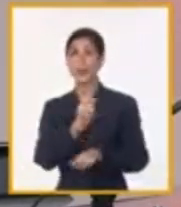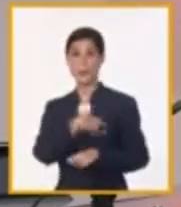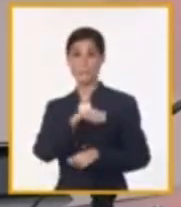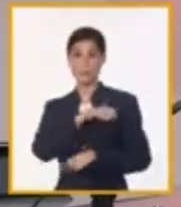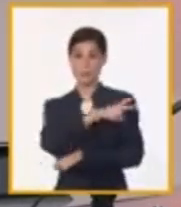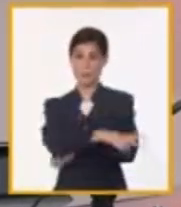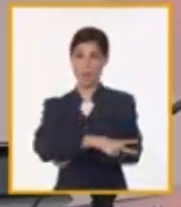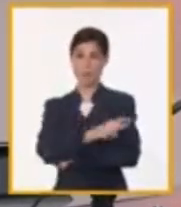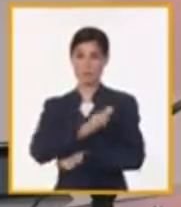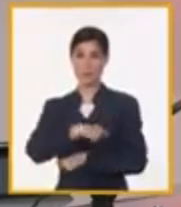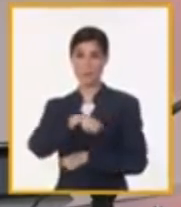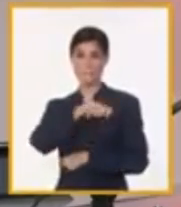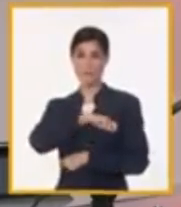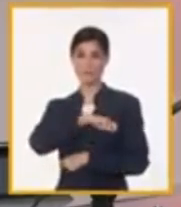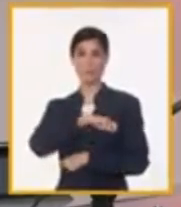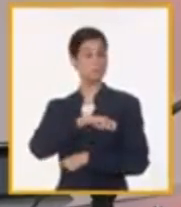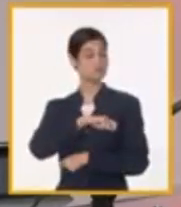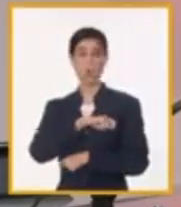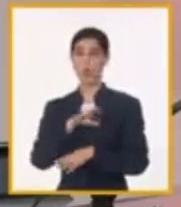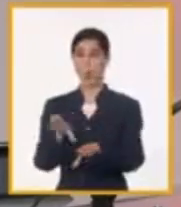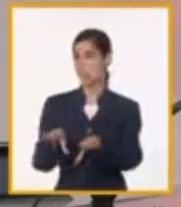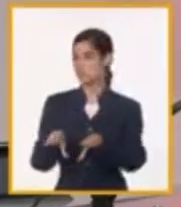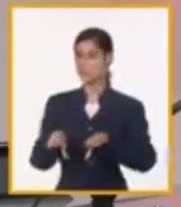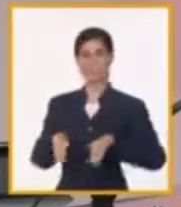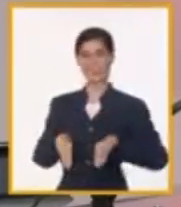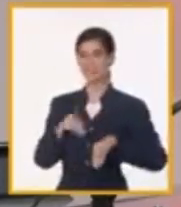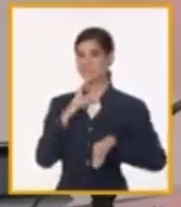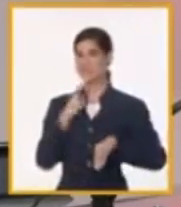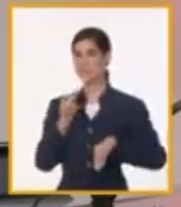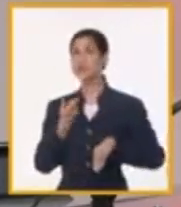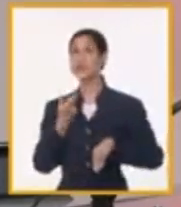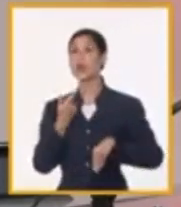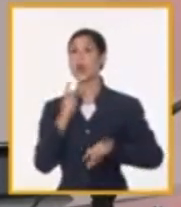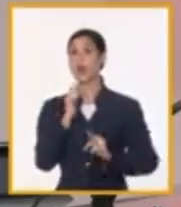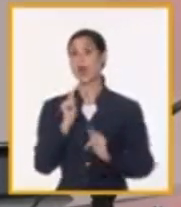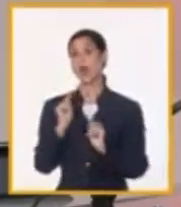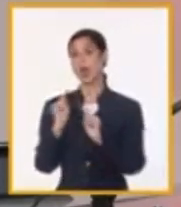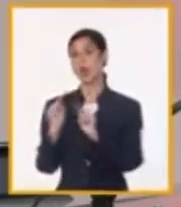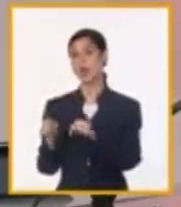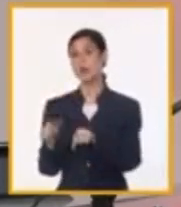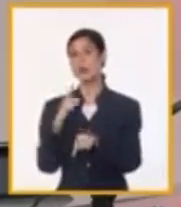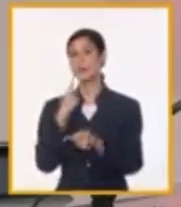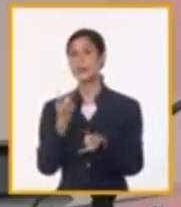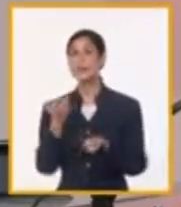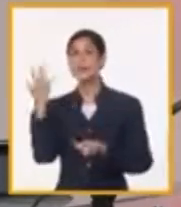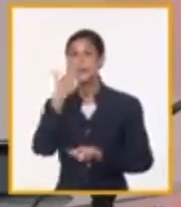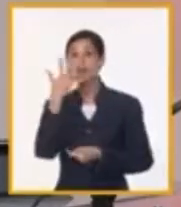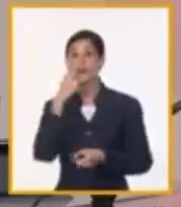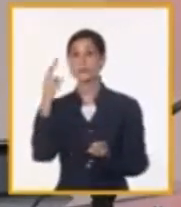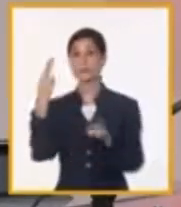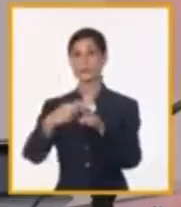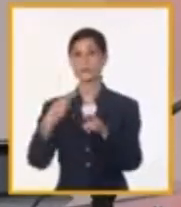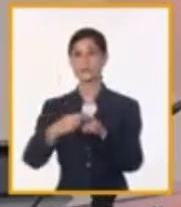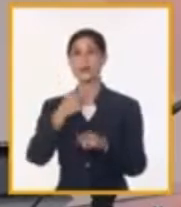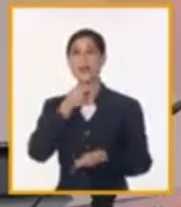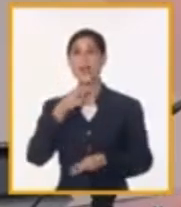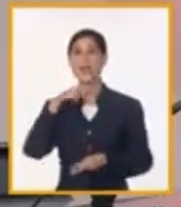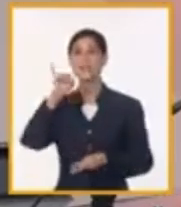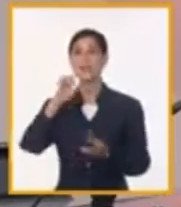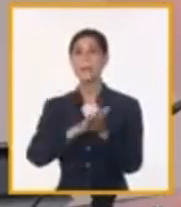la de la oposición más extremista el segmento de la oposición más extremista Edmundo González bueno ha avivado el